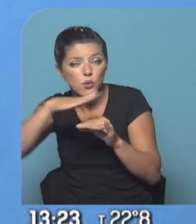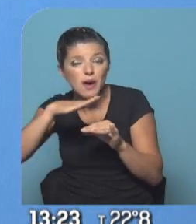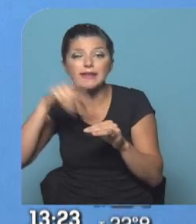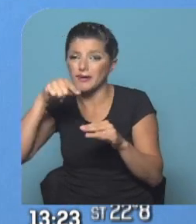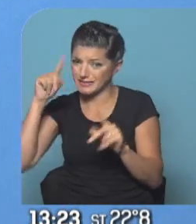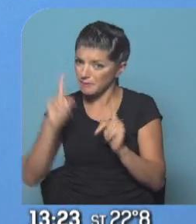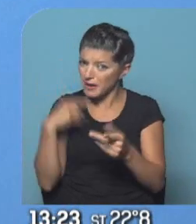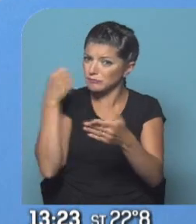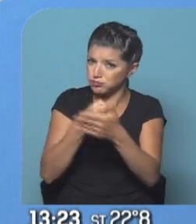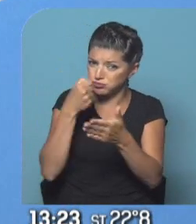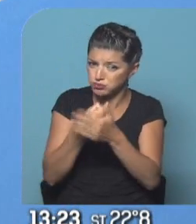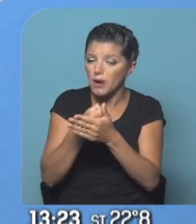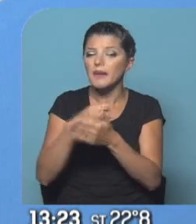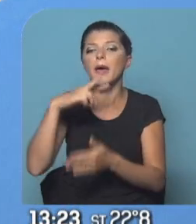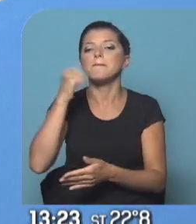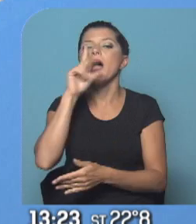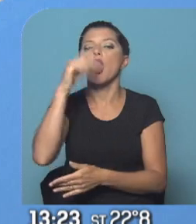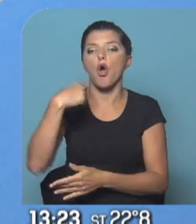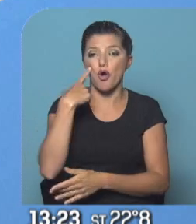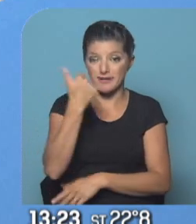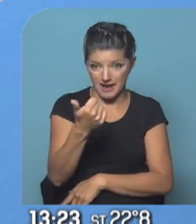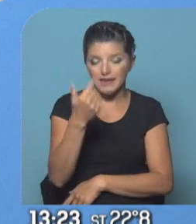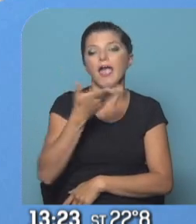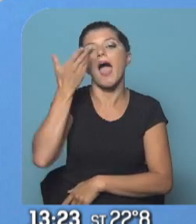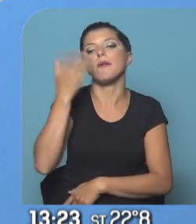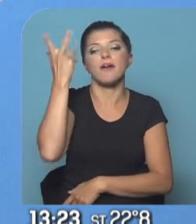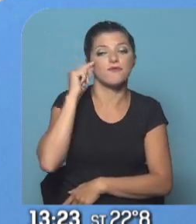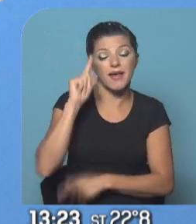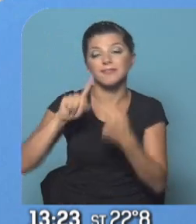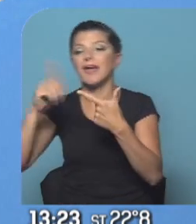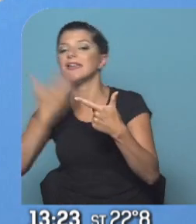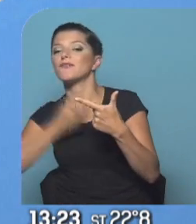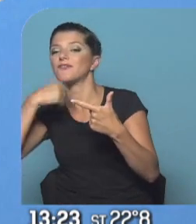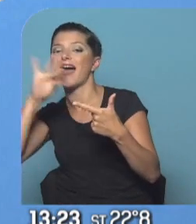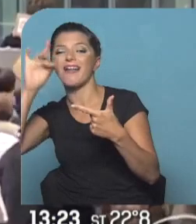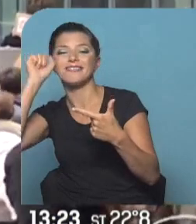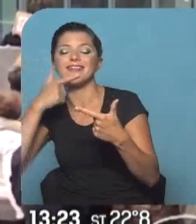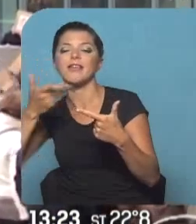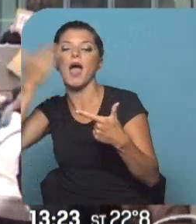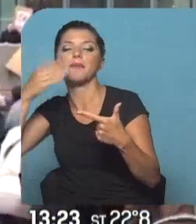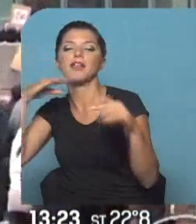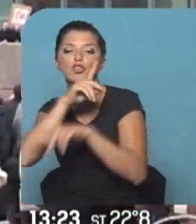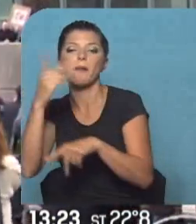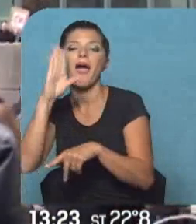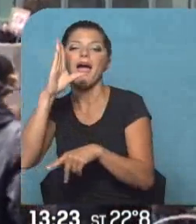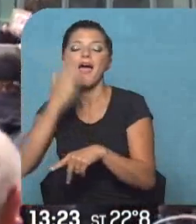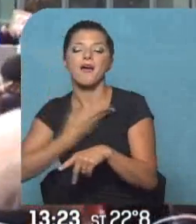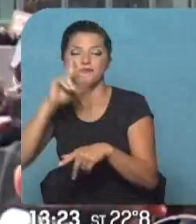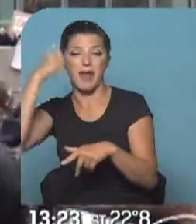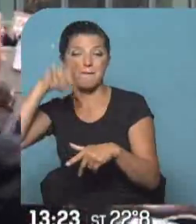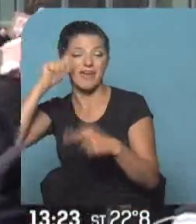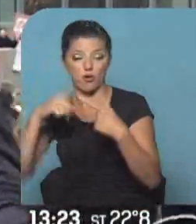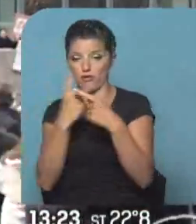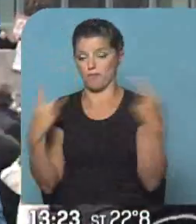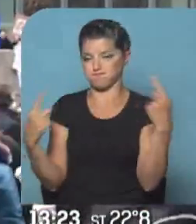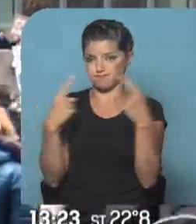diferendo entre Valonia, que alberga a la comunidad de lengua francesa, y Flandes, donde se habla el flamenco. La división se nutrió de las